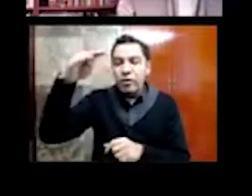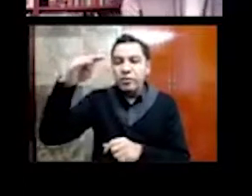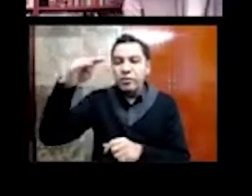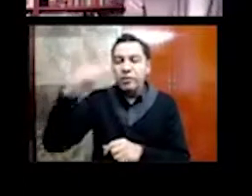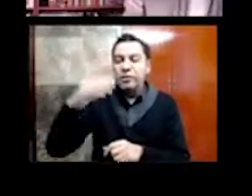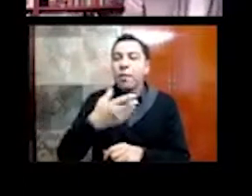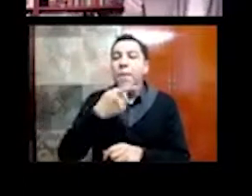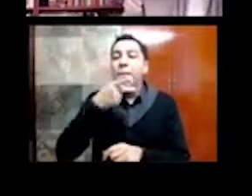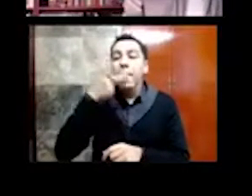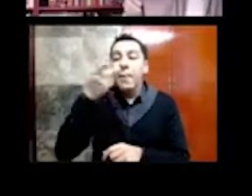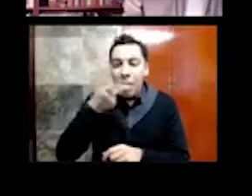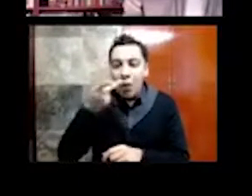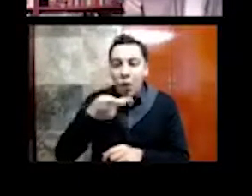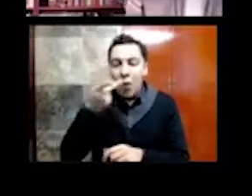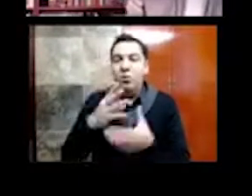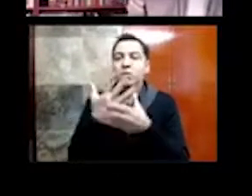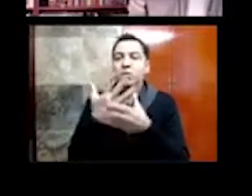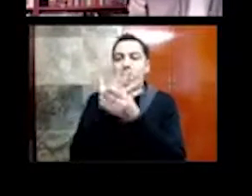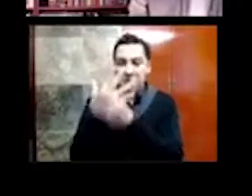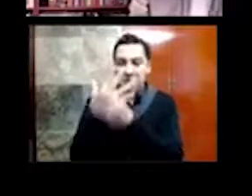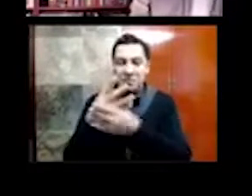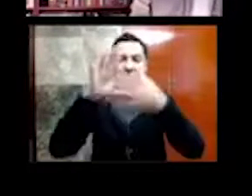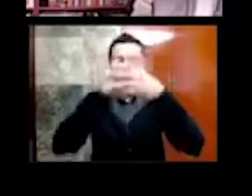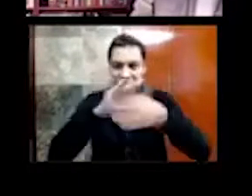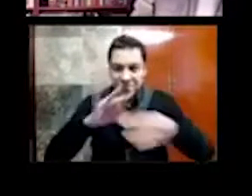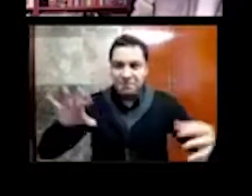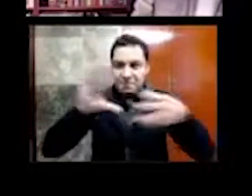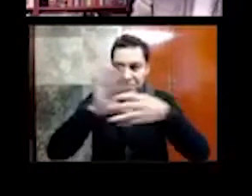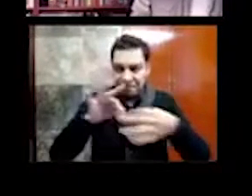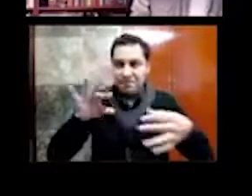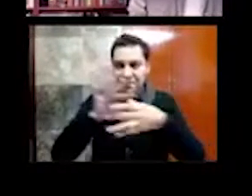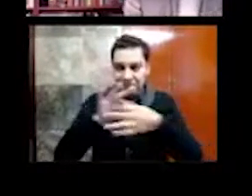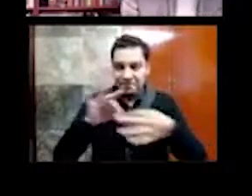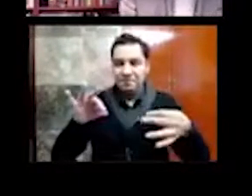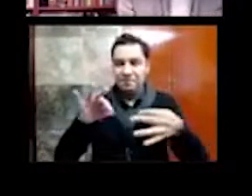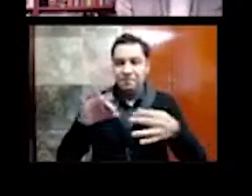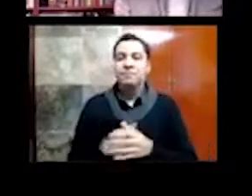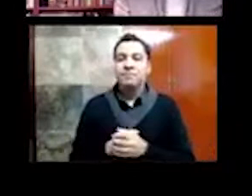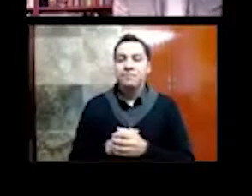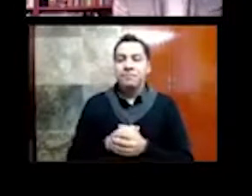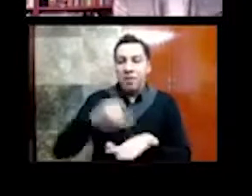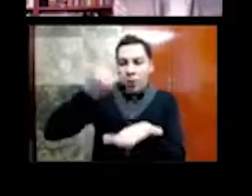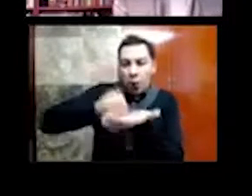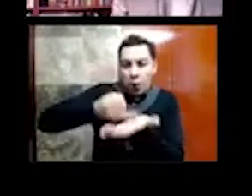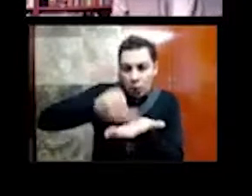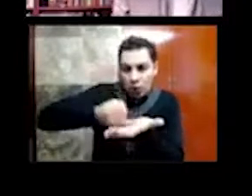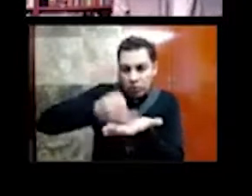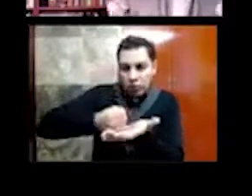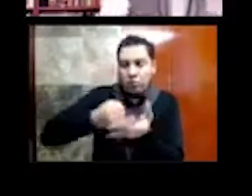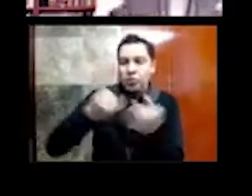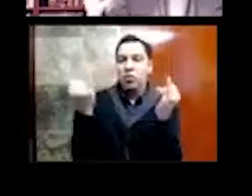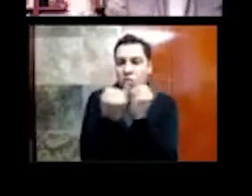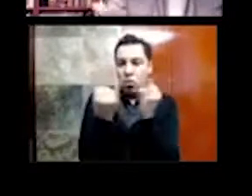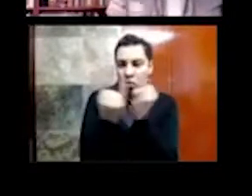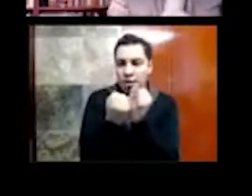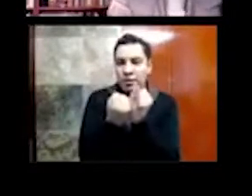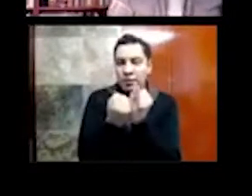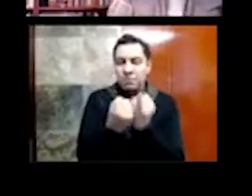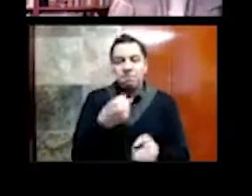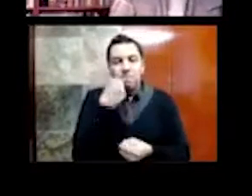palabra. El códice en la matrícula de tributos, aquí tenemos la representación ya virreinal,